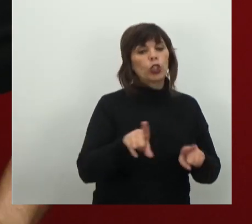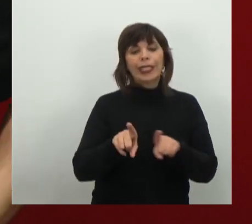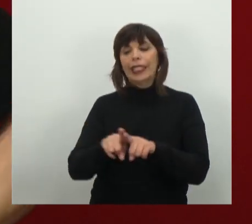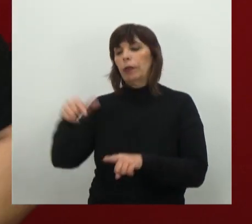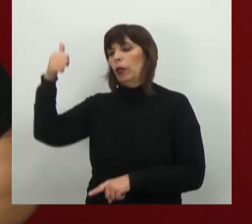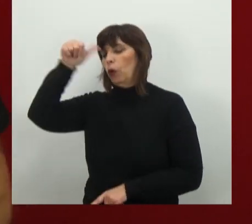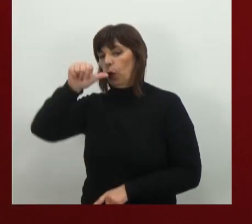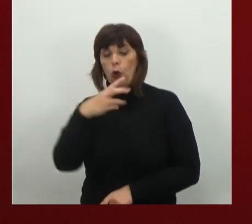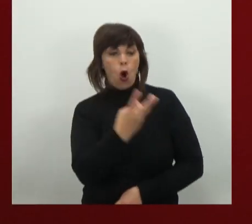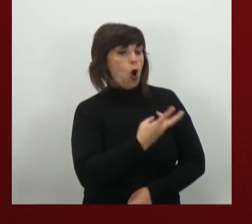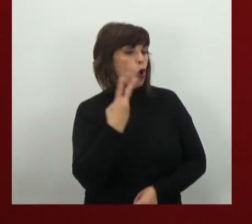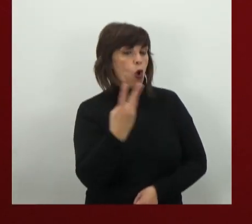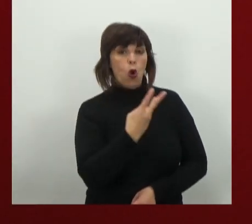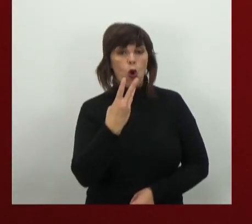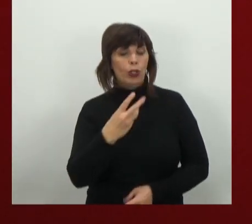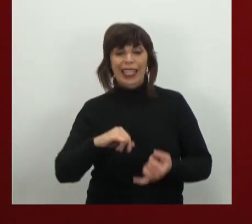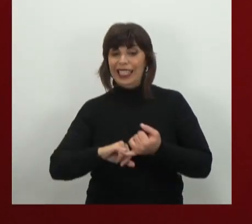El hermano le conocemos, Lázaro.